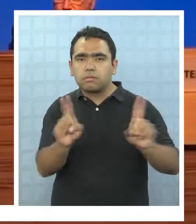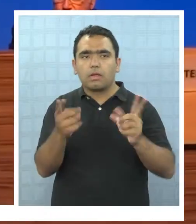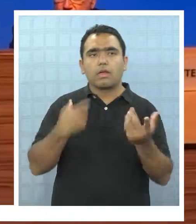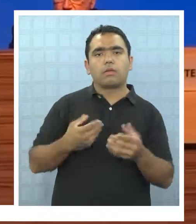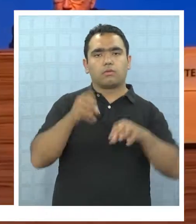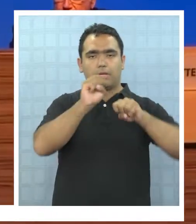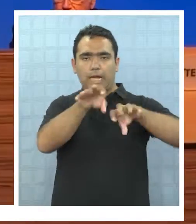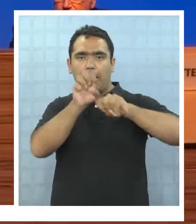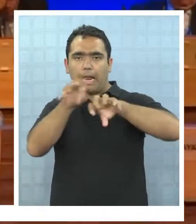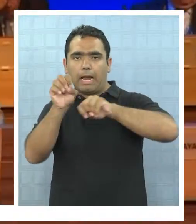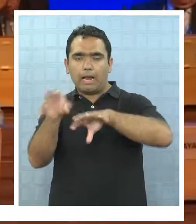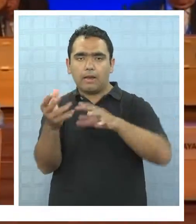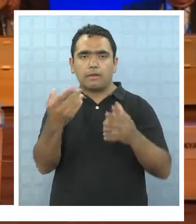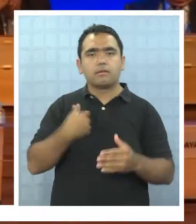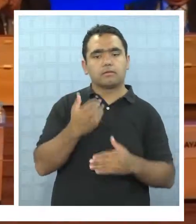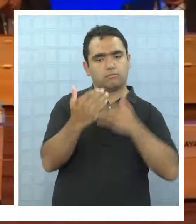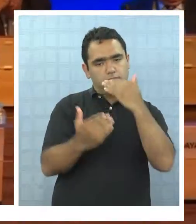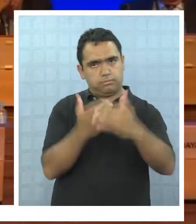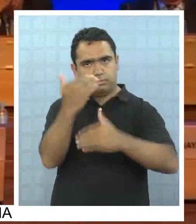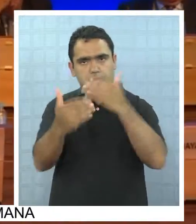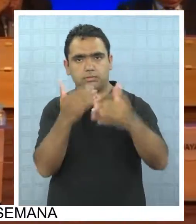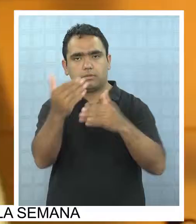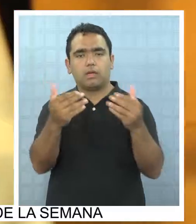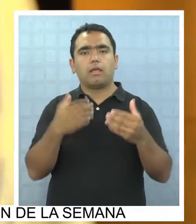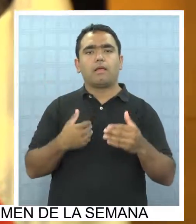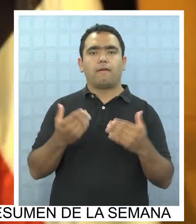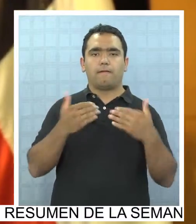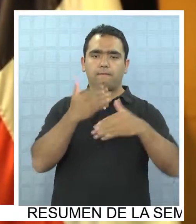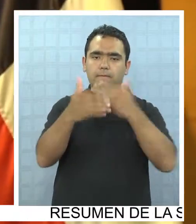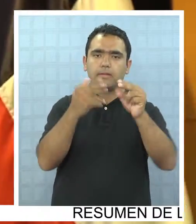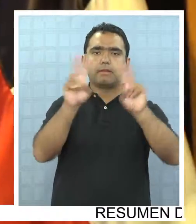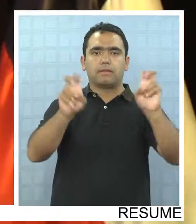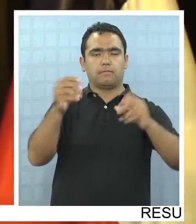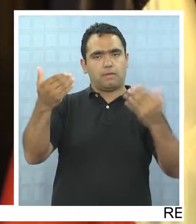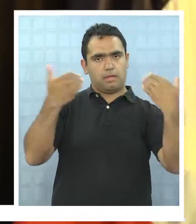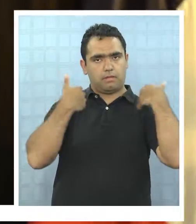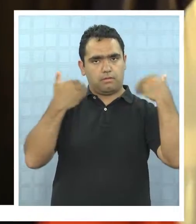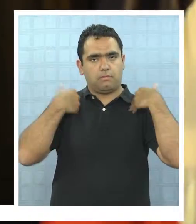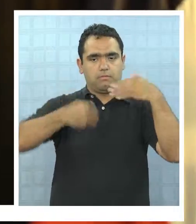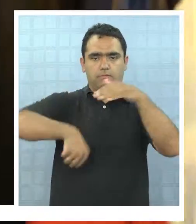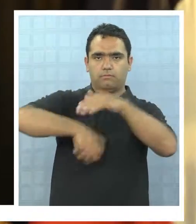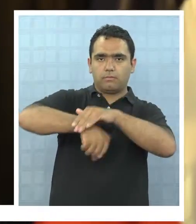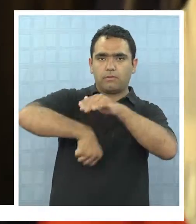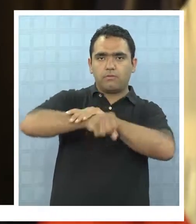opciones con sus clases y clínicas en función del crecimiento del fútbol nacional.